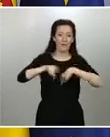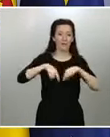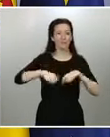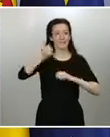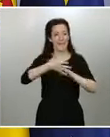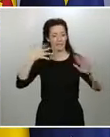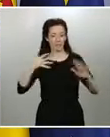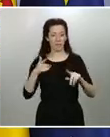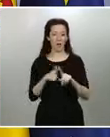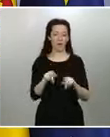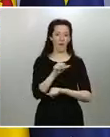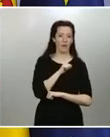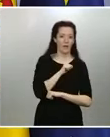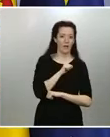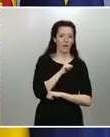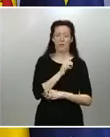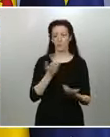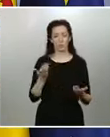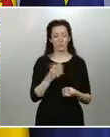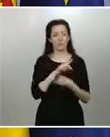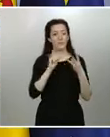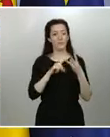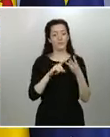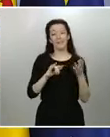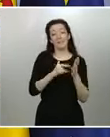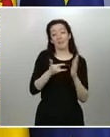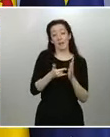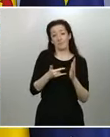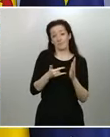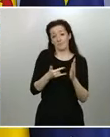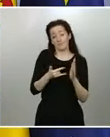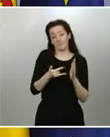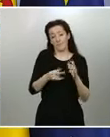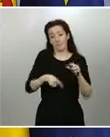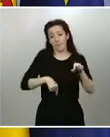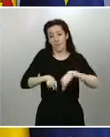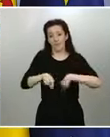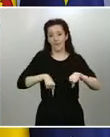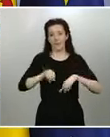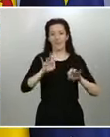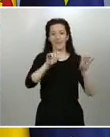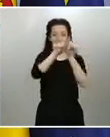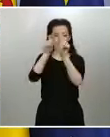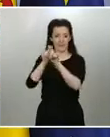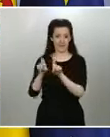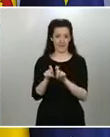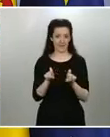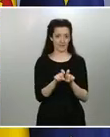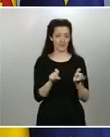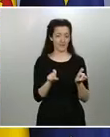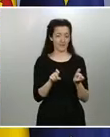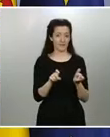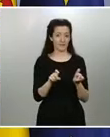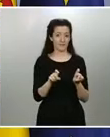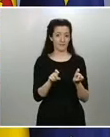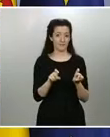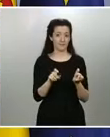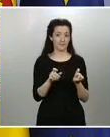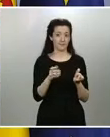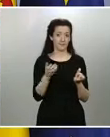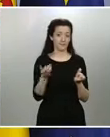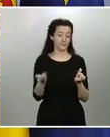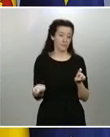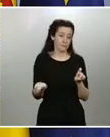promover planes de movilidad de empresas estas podrían ser algunas de las medidas una oferta que también incluye